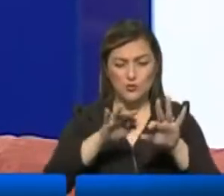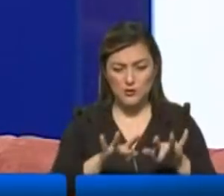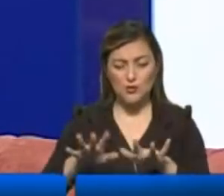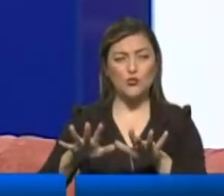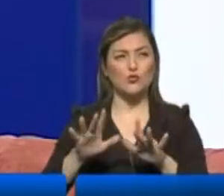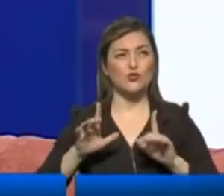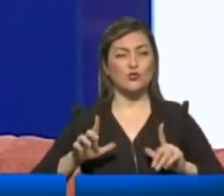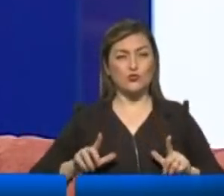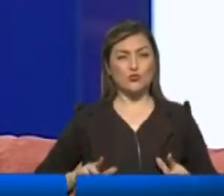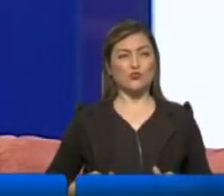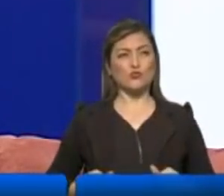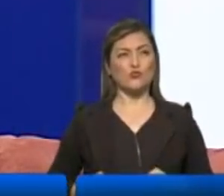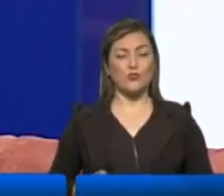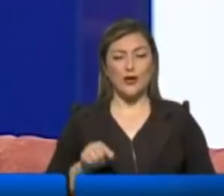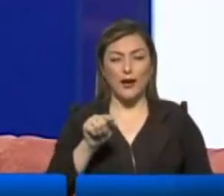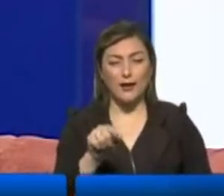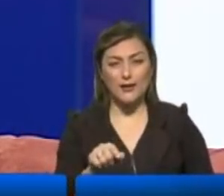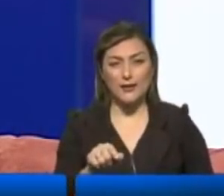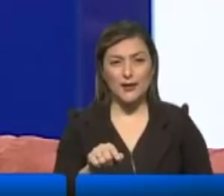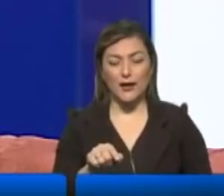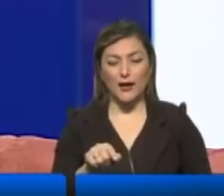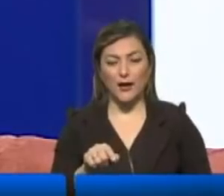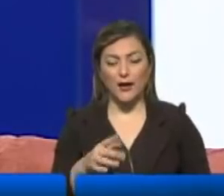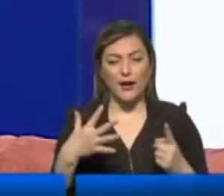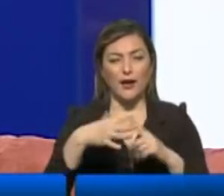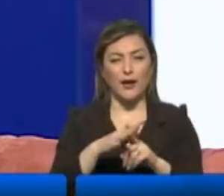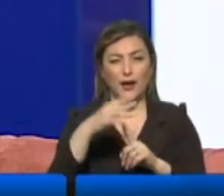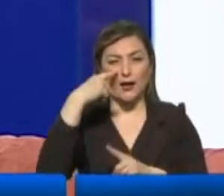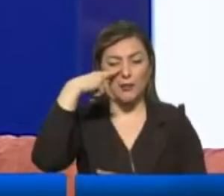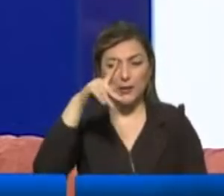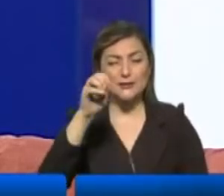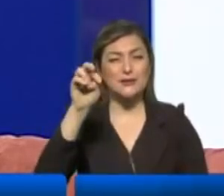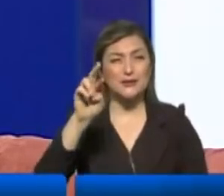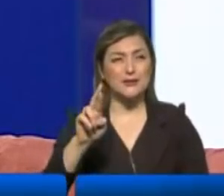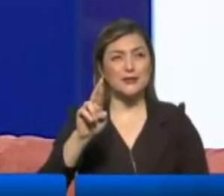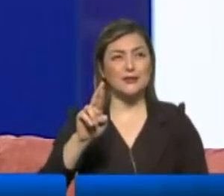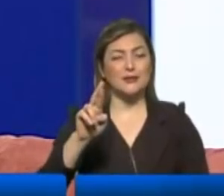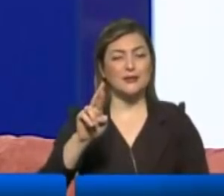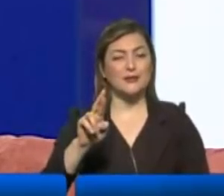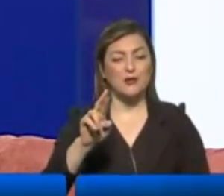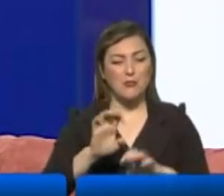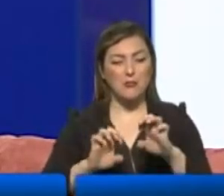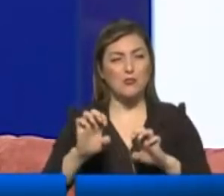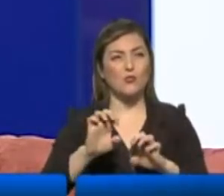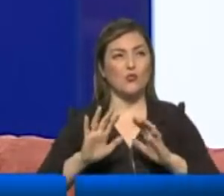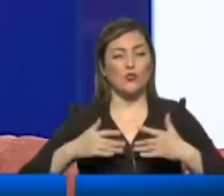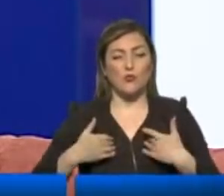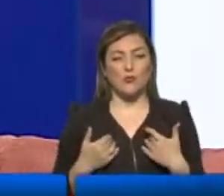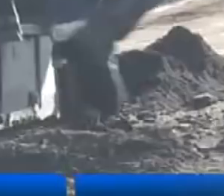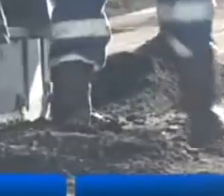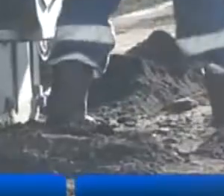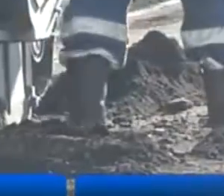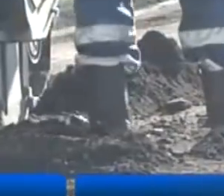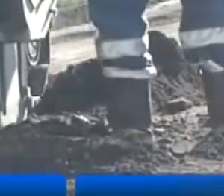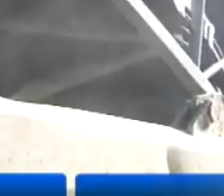de Salud, y ahí es en donde se da esta situación de las pruebas, pruebas y medidas que yo pude haberme cruzado de